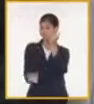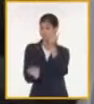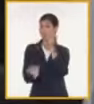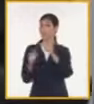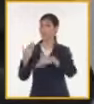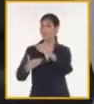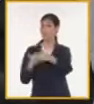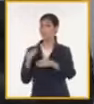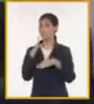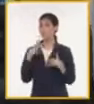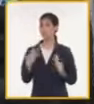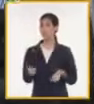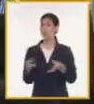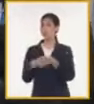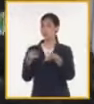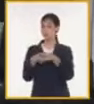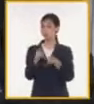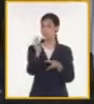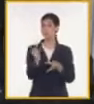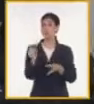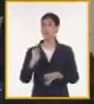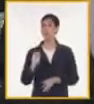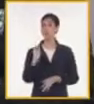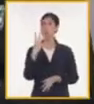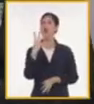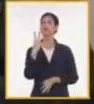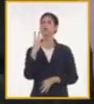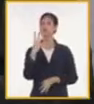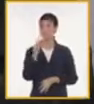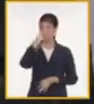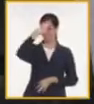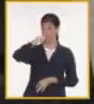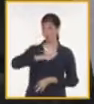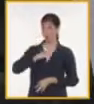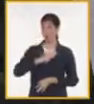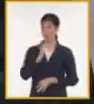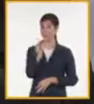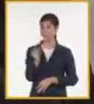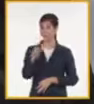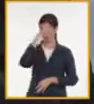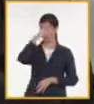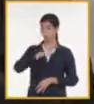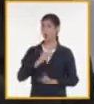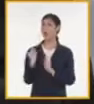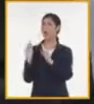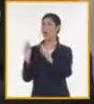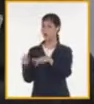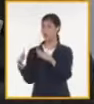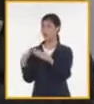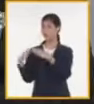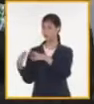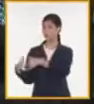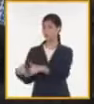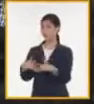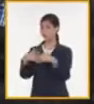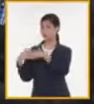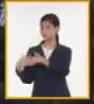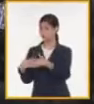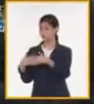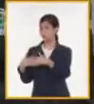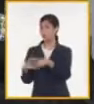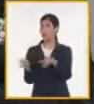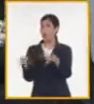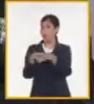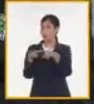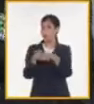cubanos residentes en los Estados Unidos que fueron de detenidos aquí en Cuba y que además tenían la intención de asaltar una unidad militar